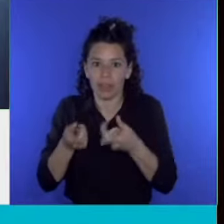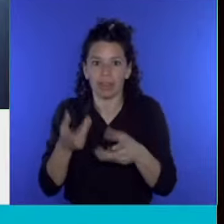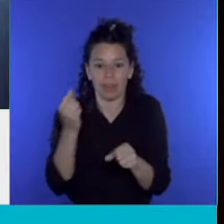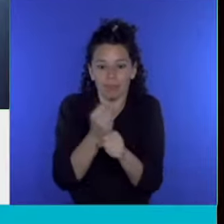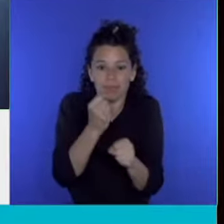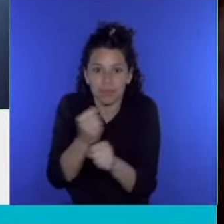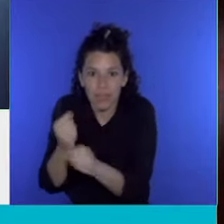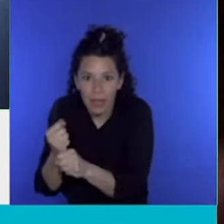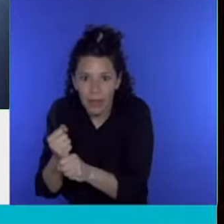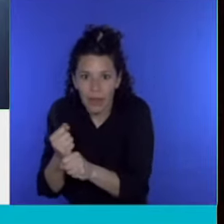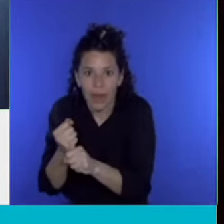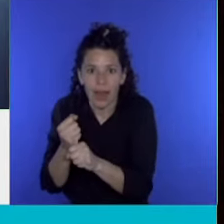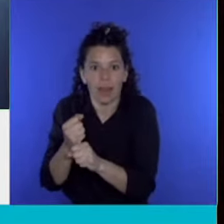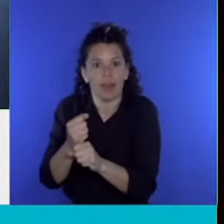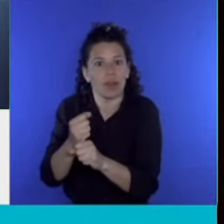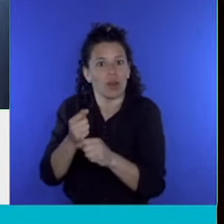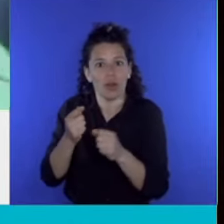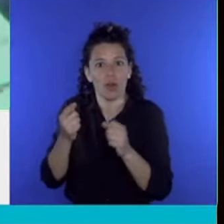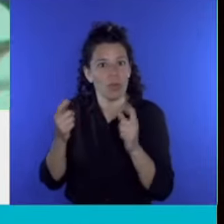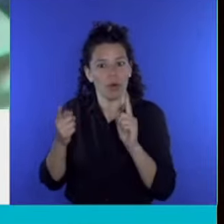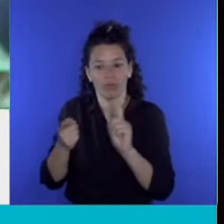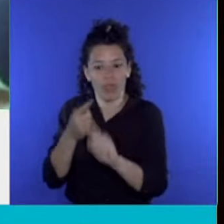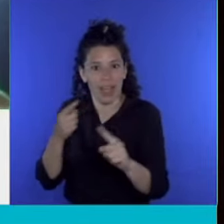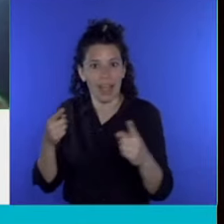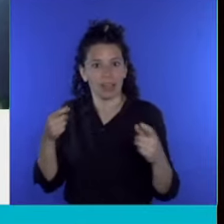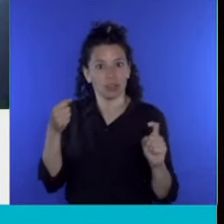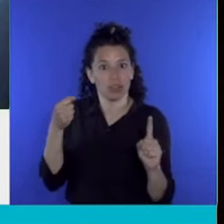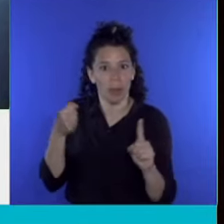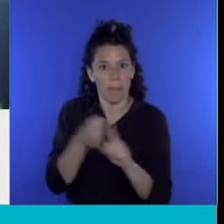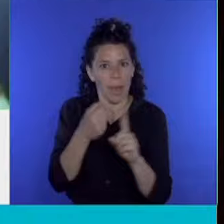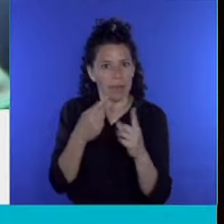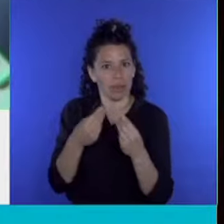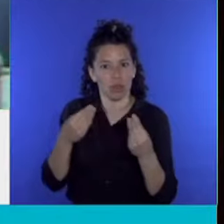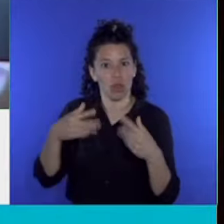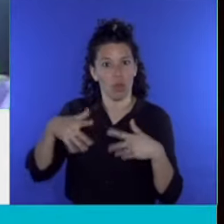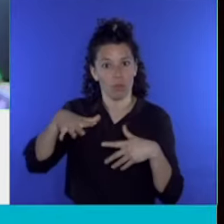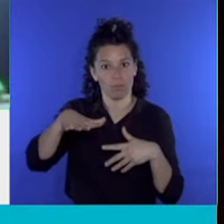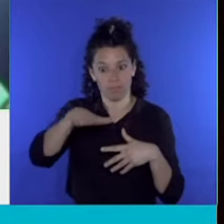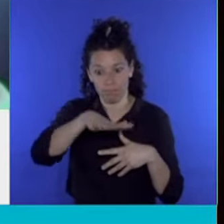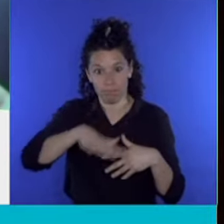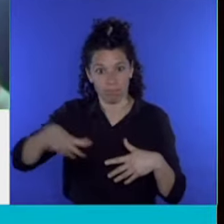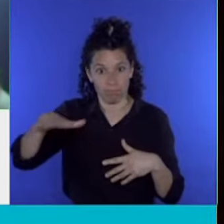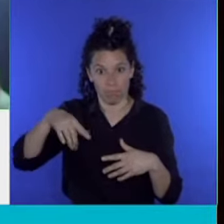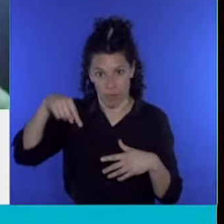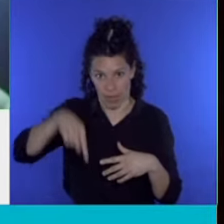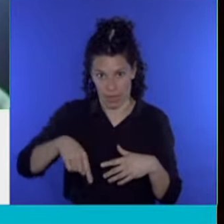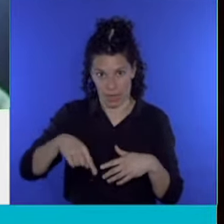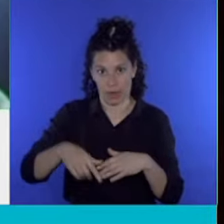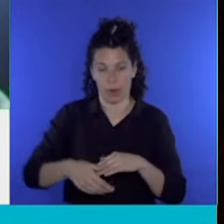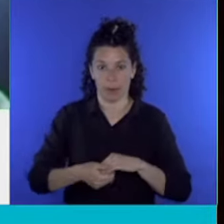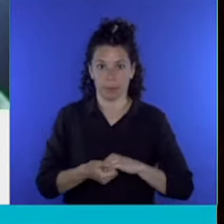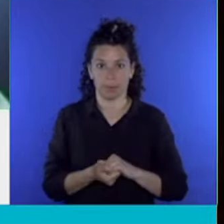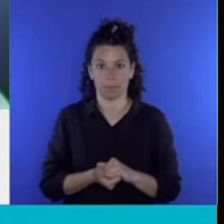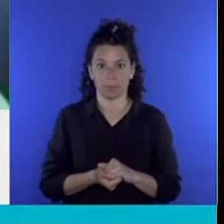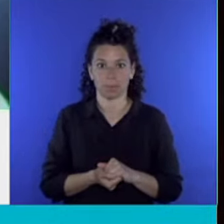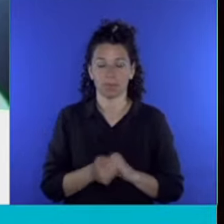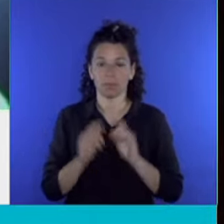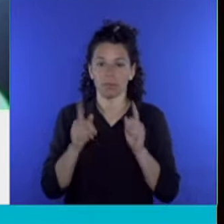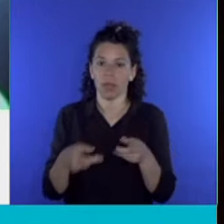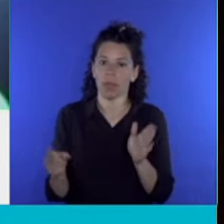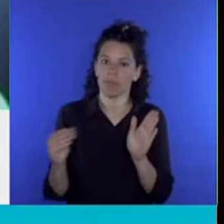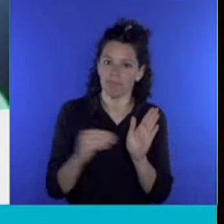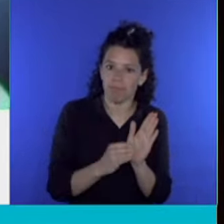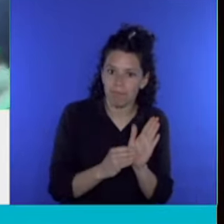directo e impacto económico a nivel local también se incorpora un estricto